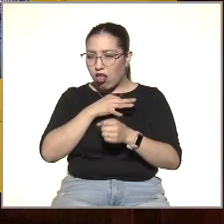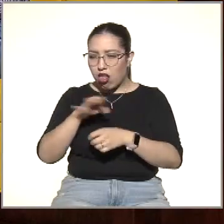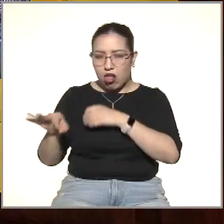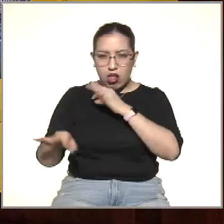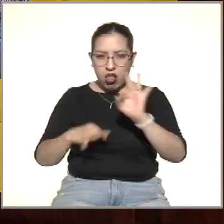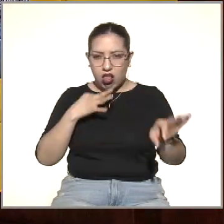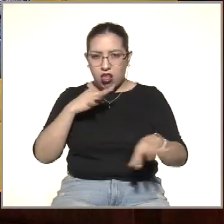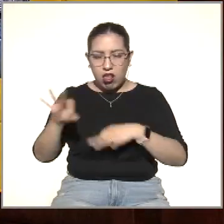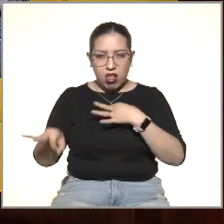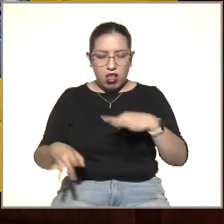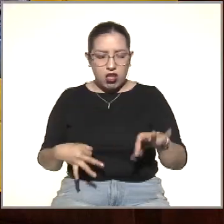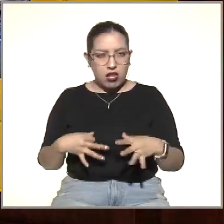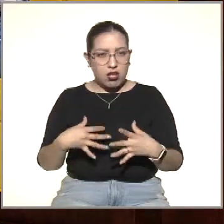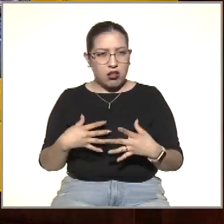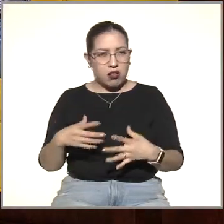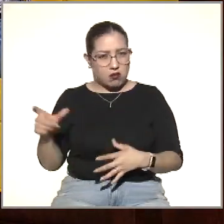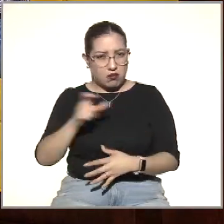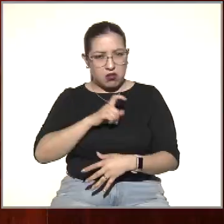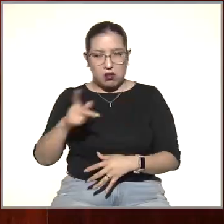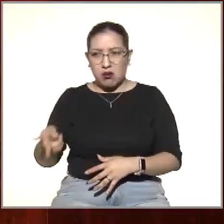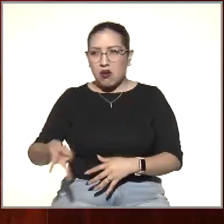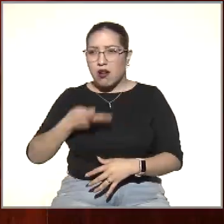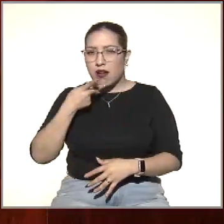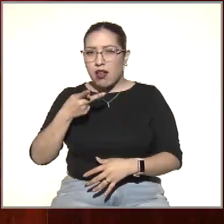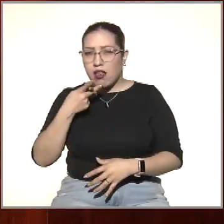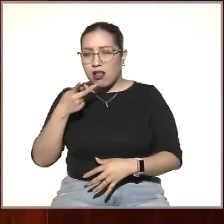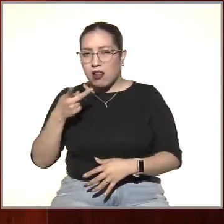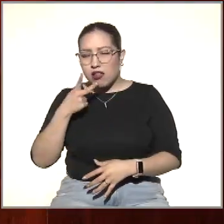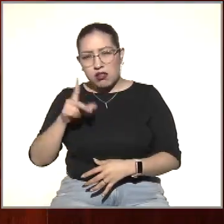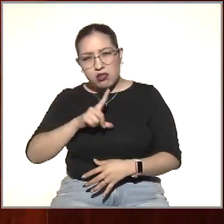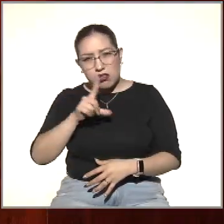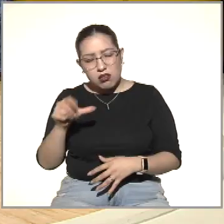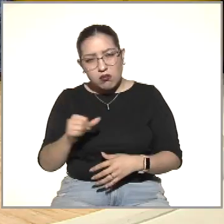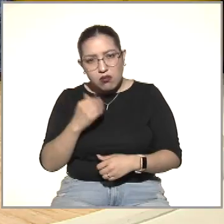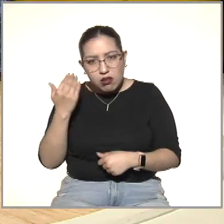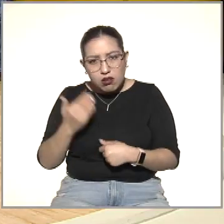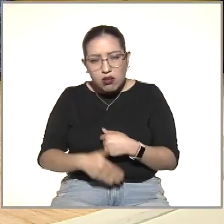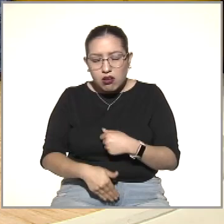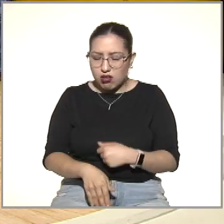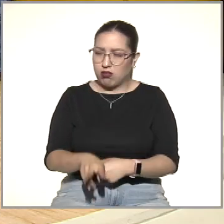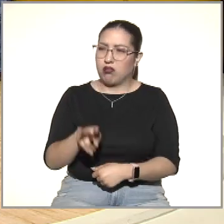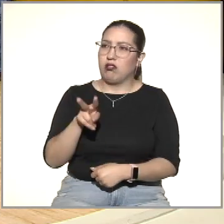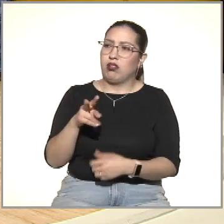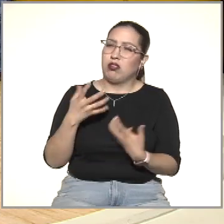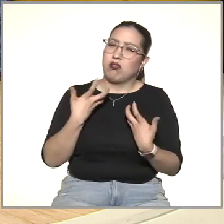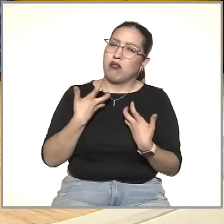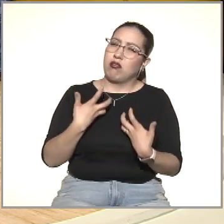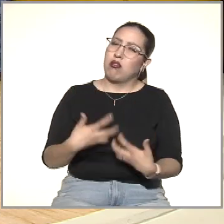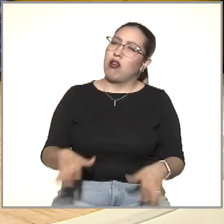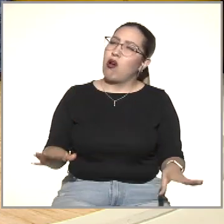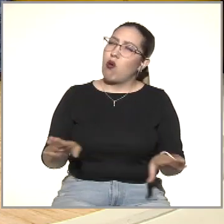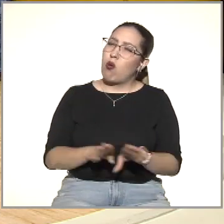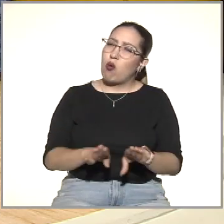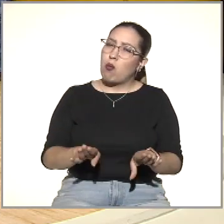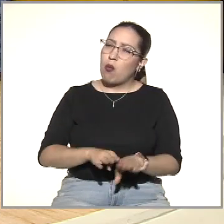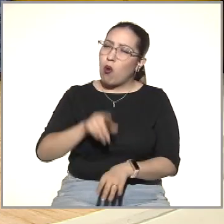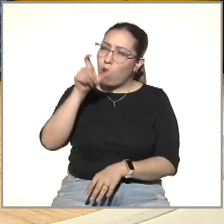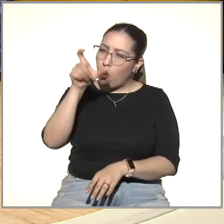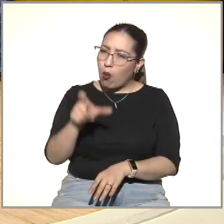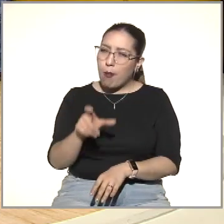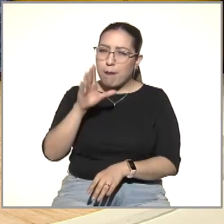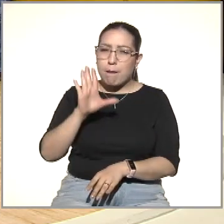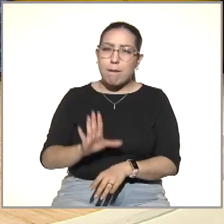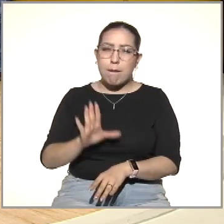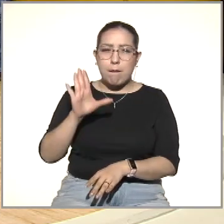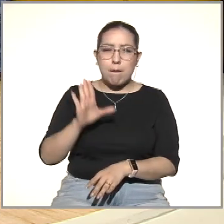espérame, ¿qué pasó? ¿Qué pasó aquí? O sea, ¿qué pasó? Siento algo que me duele, que no me está gustando, ¿no?